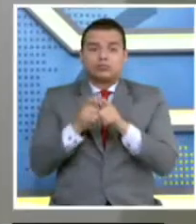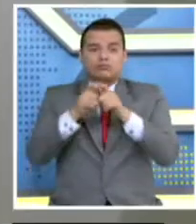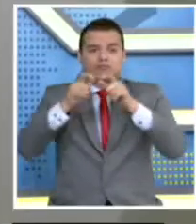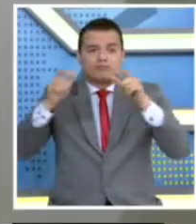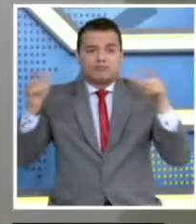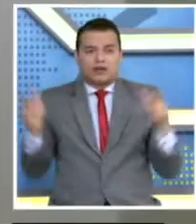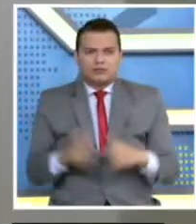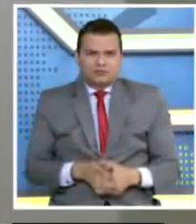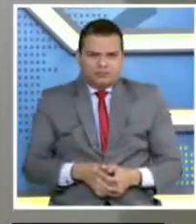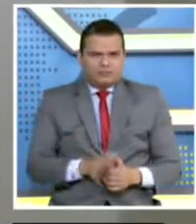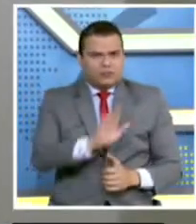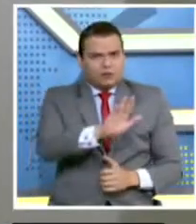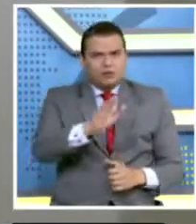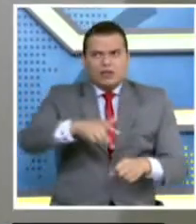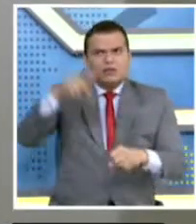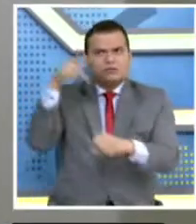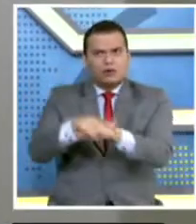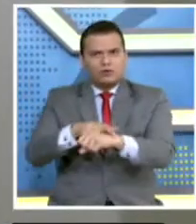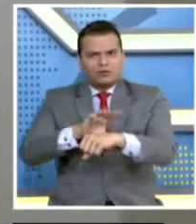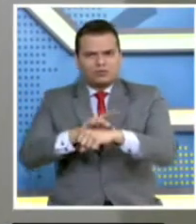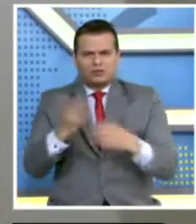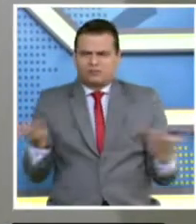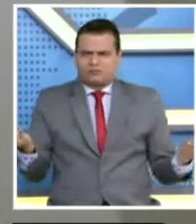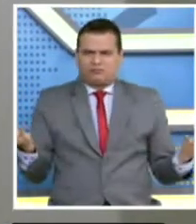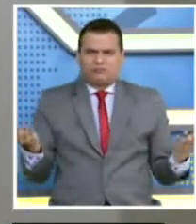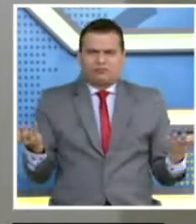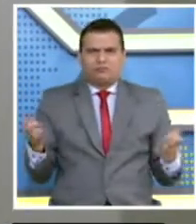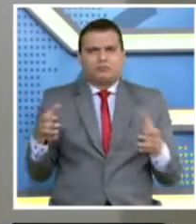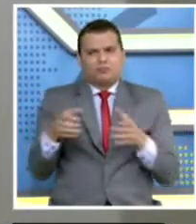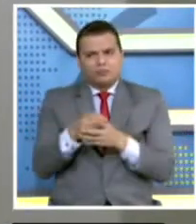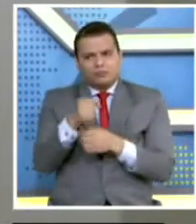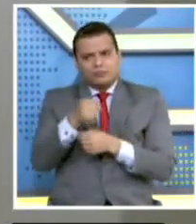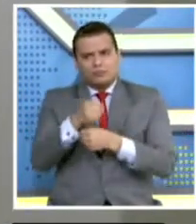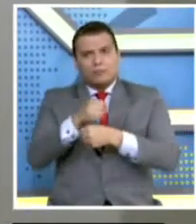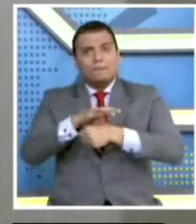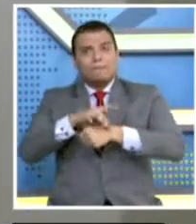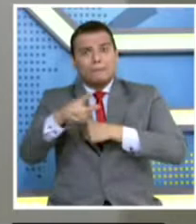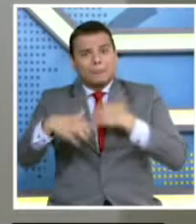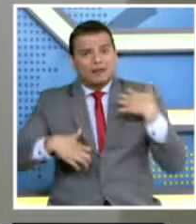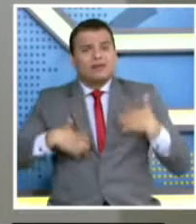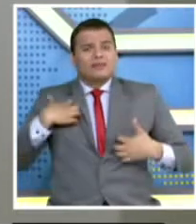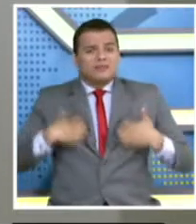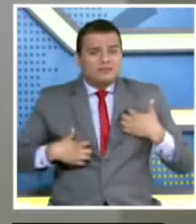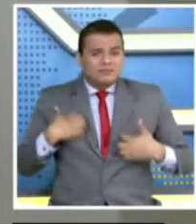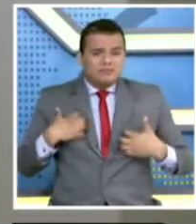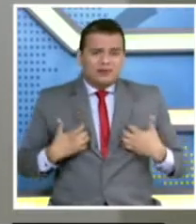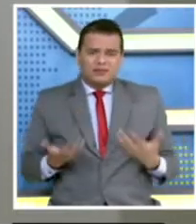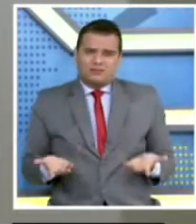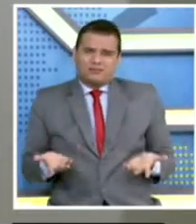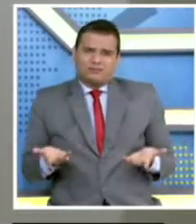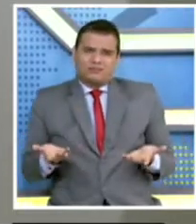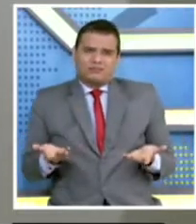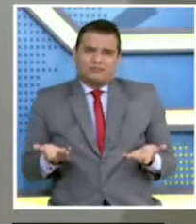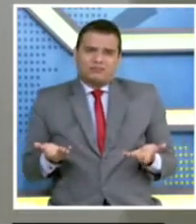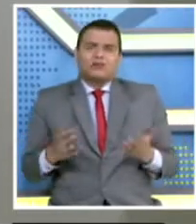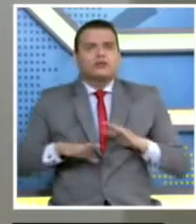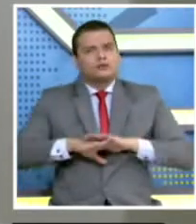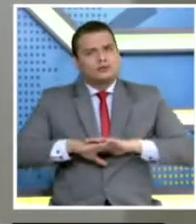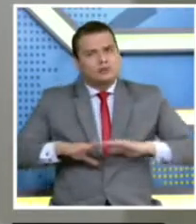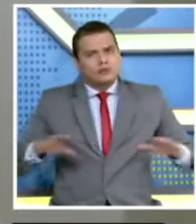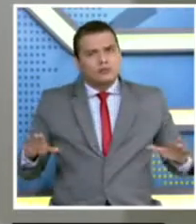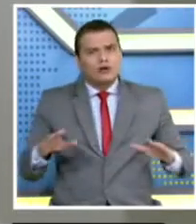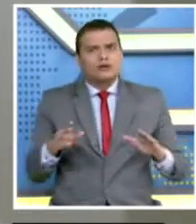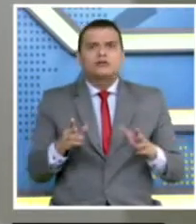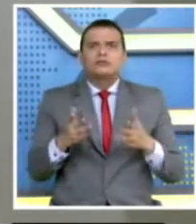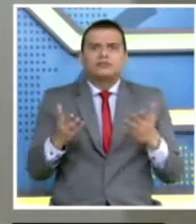No lastimen al gremio de la salud. Nuestros empleados sienten miedo y tenemos que acabar con eso para que la gente